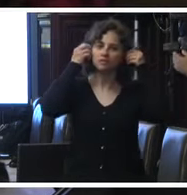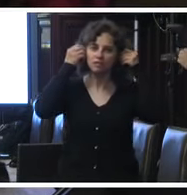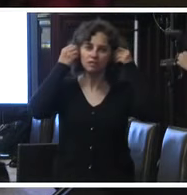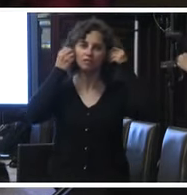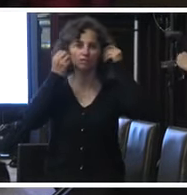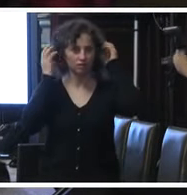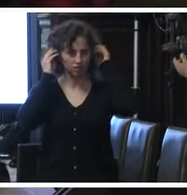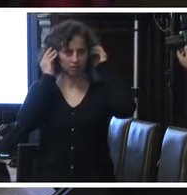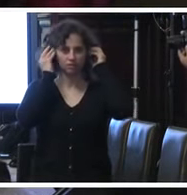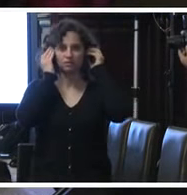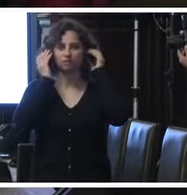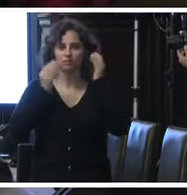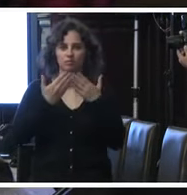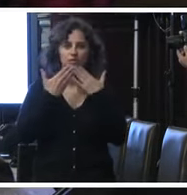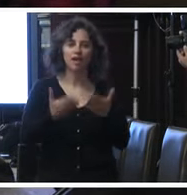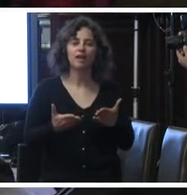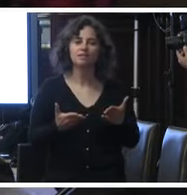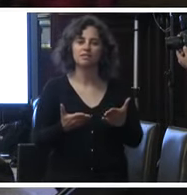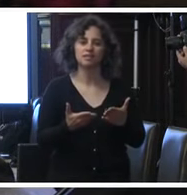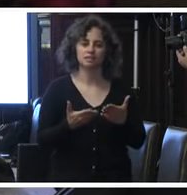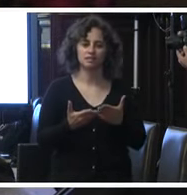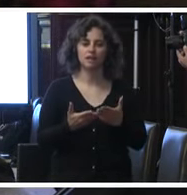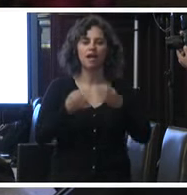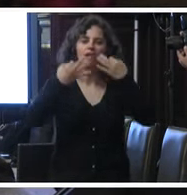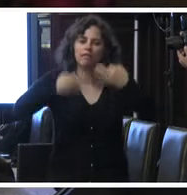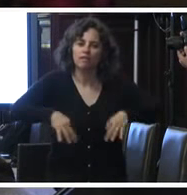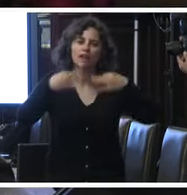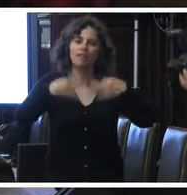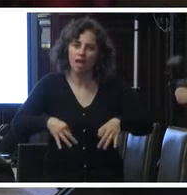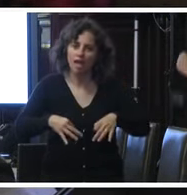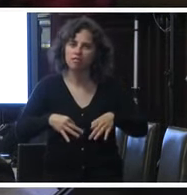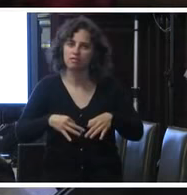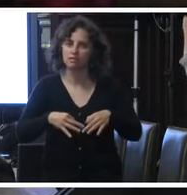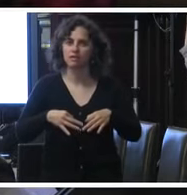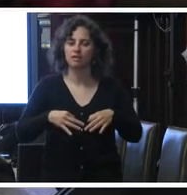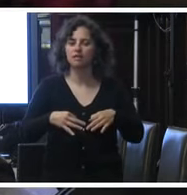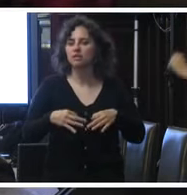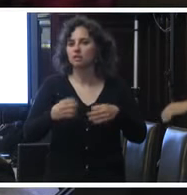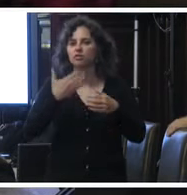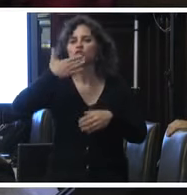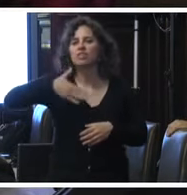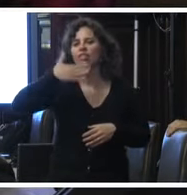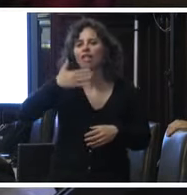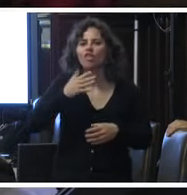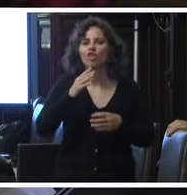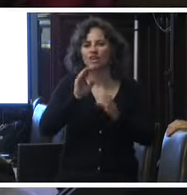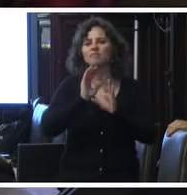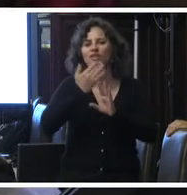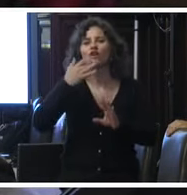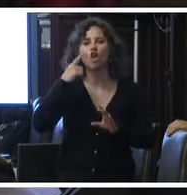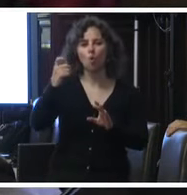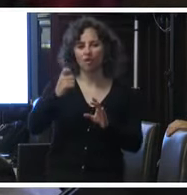gracias. Realmente Entiendo que el